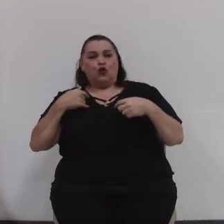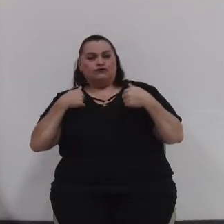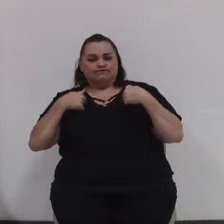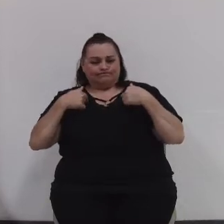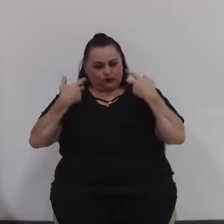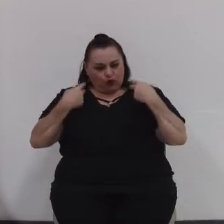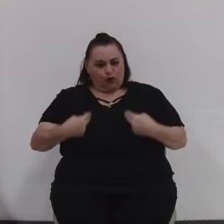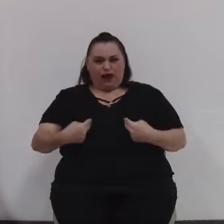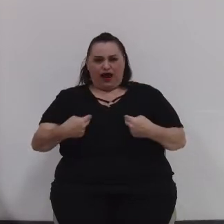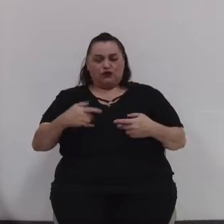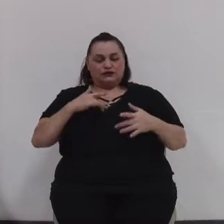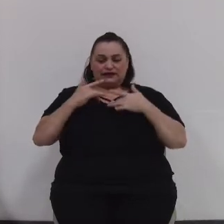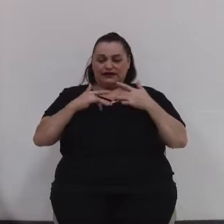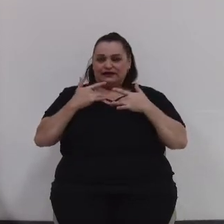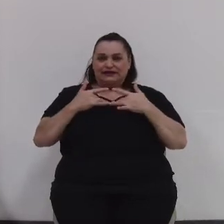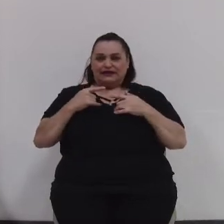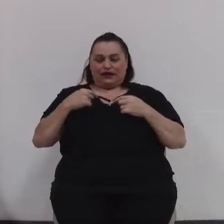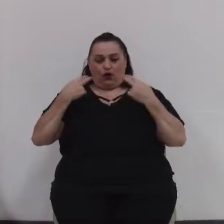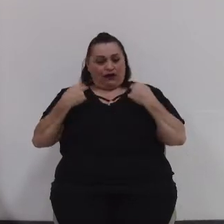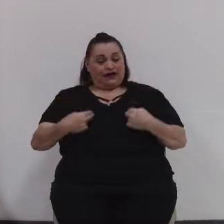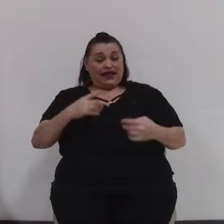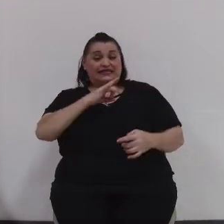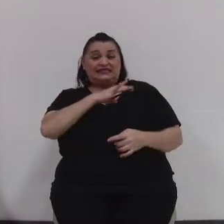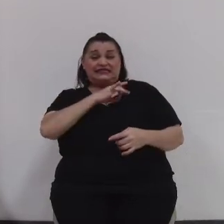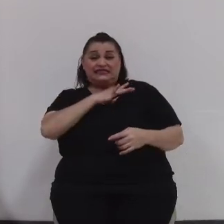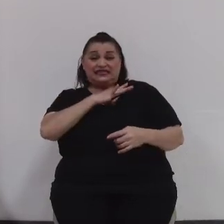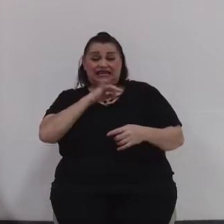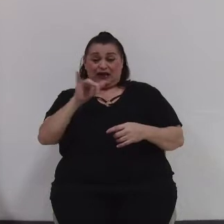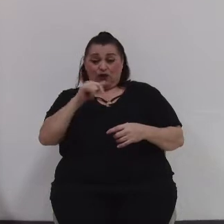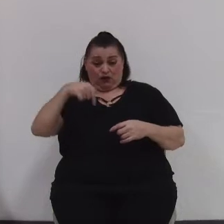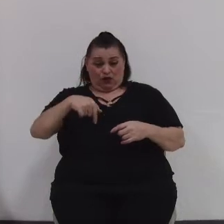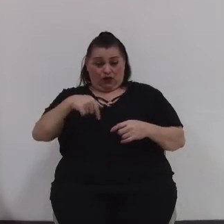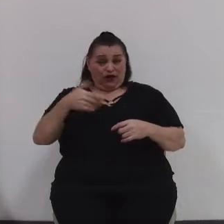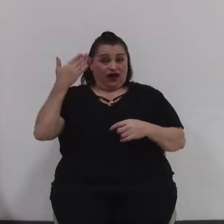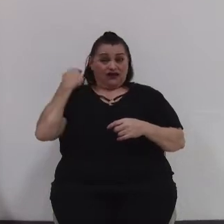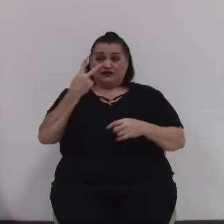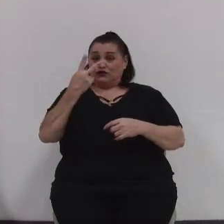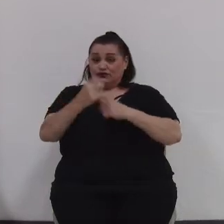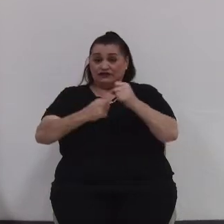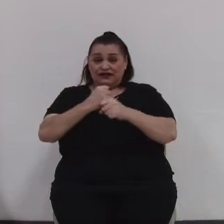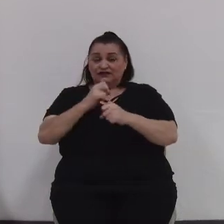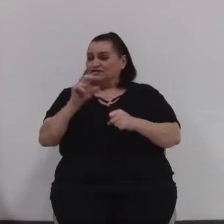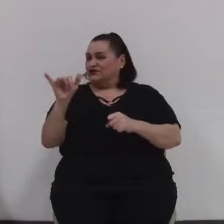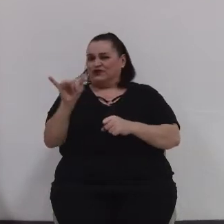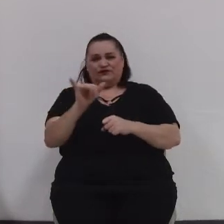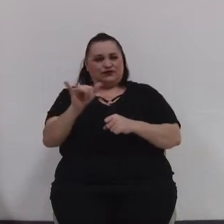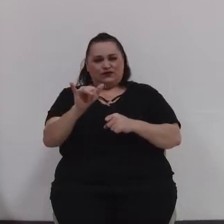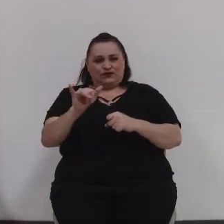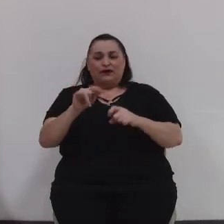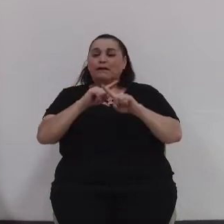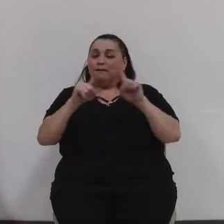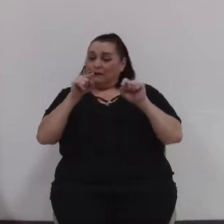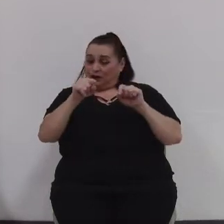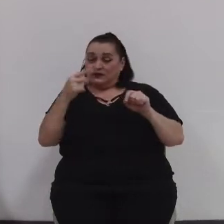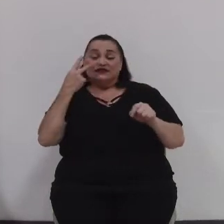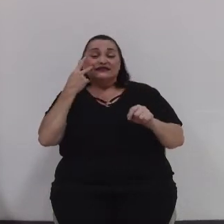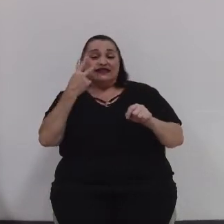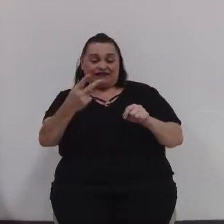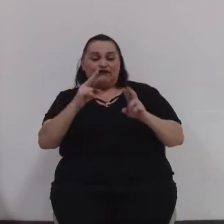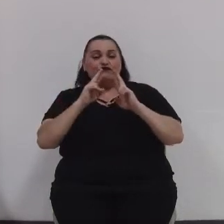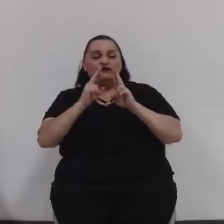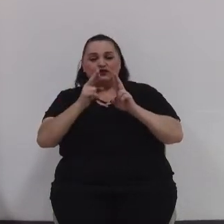de la humanidad. El Chile de hoy para nada es el Chile de hace 2 años. Y sin embargo, y eso está reflejado en los resultados,